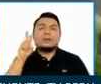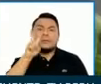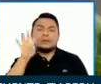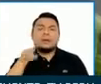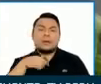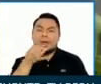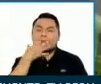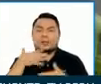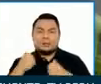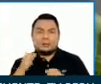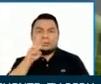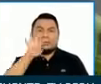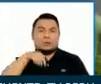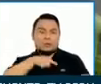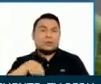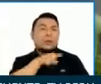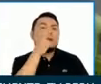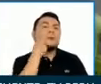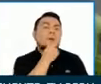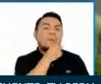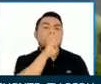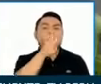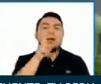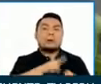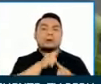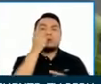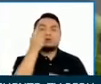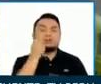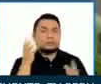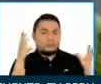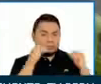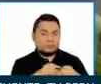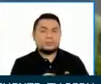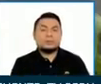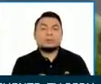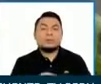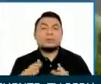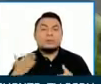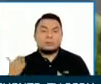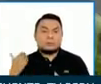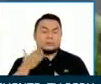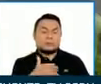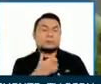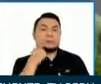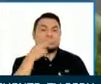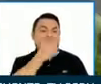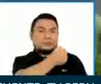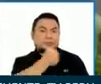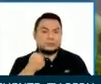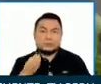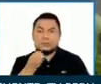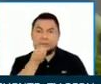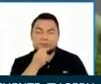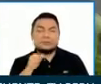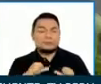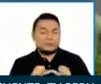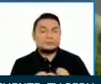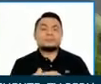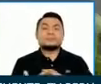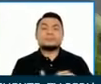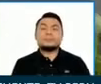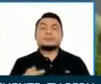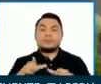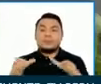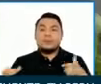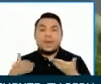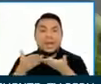afines siguen siendo de 4 a 11 de la mañana y se permite el recojo en tienda. Para los espacios